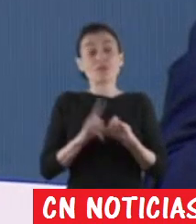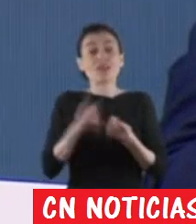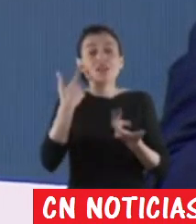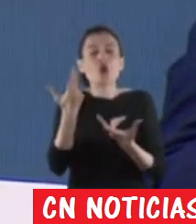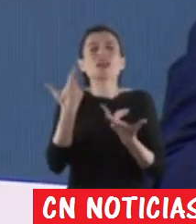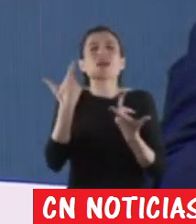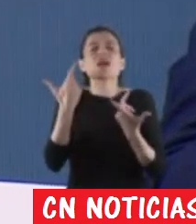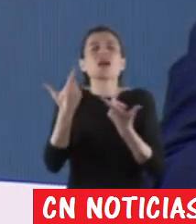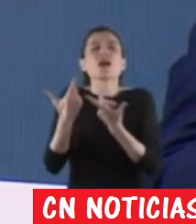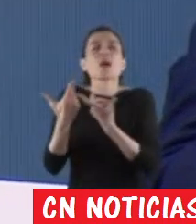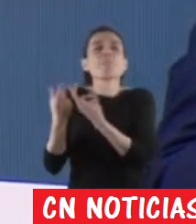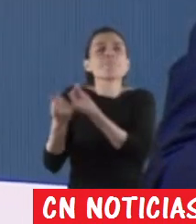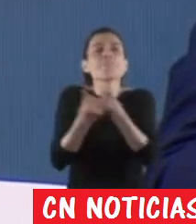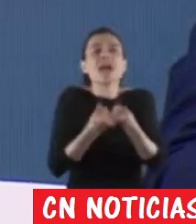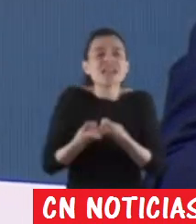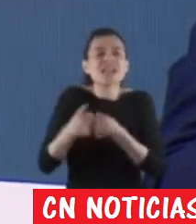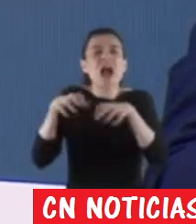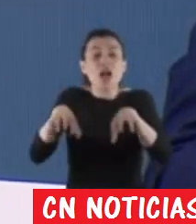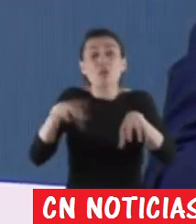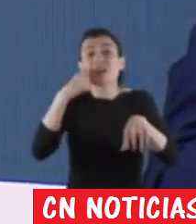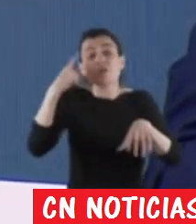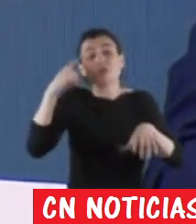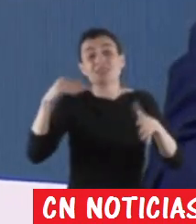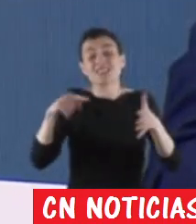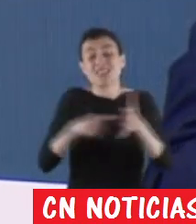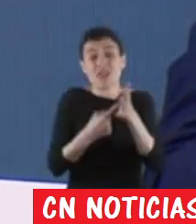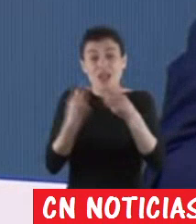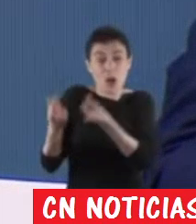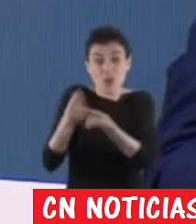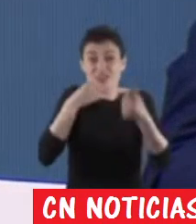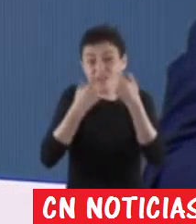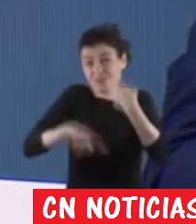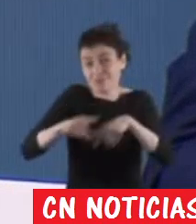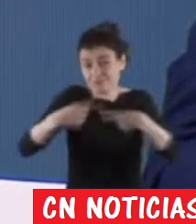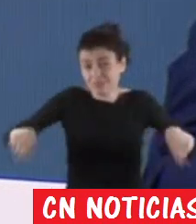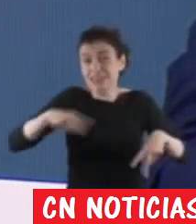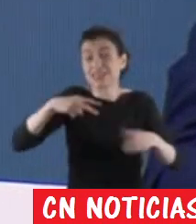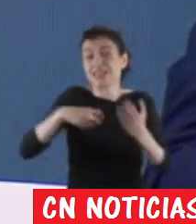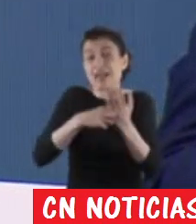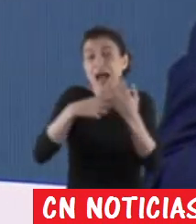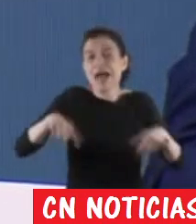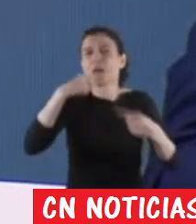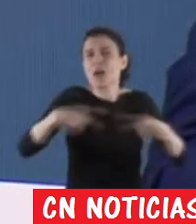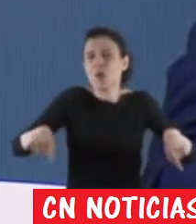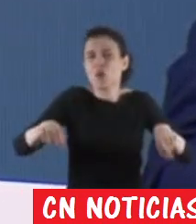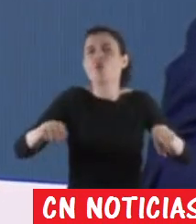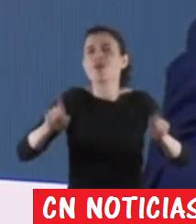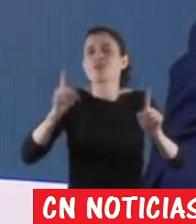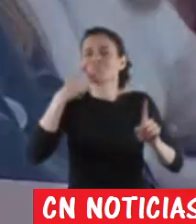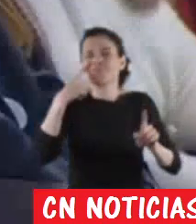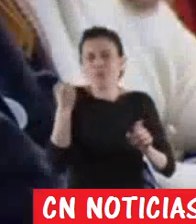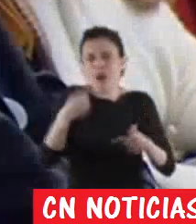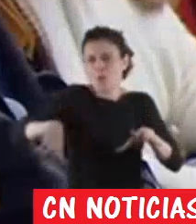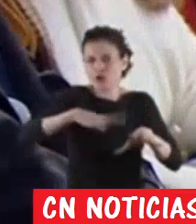mercados concentradores. El mercado central, Nahuel, que preside Nahuel, es bien conocido. Pero hay buena parte